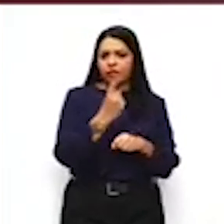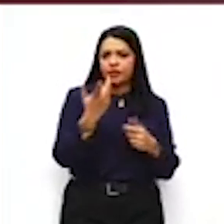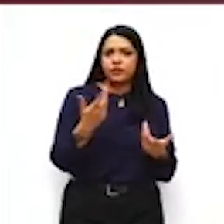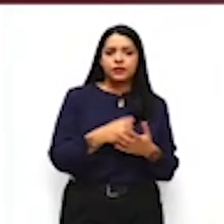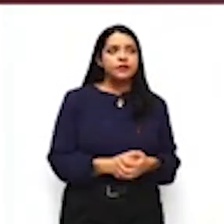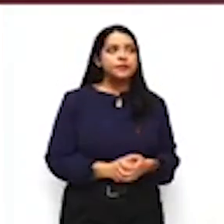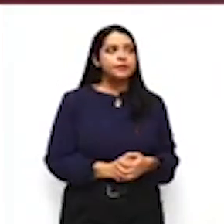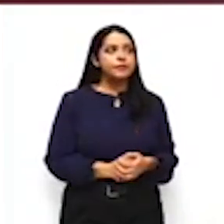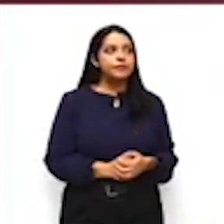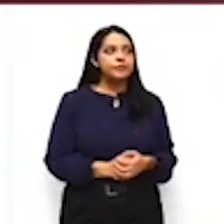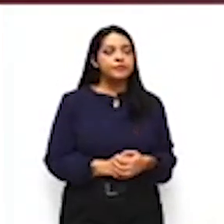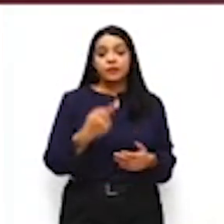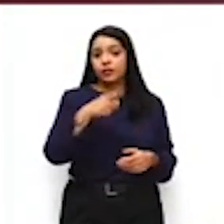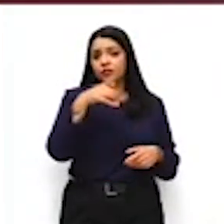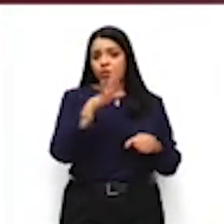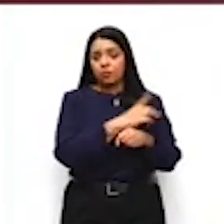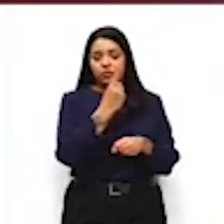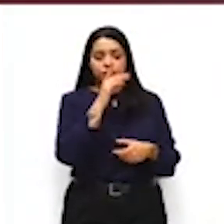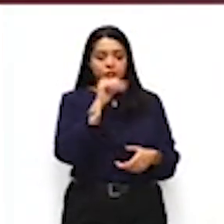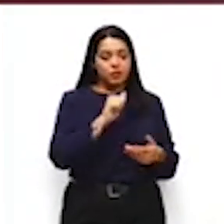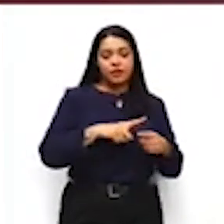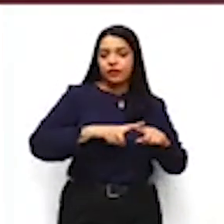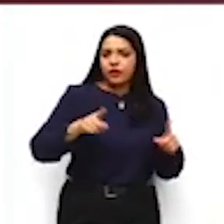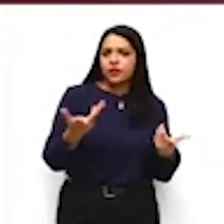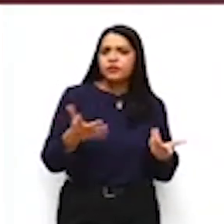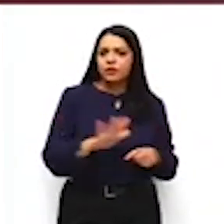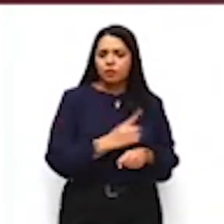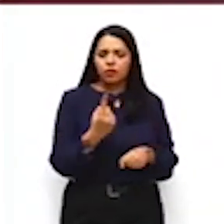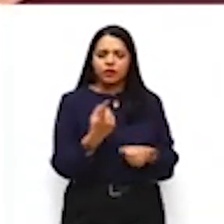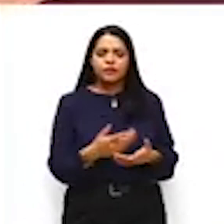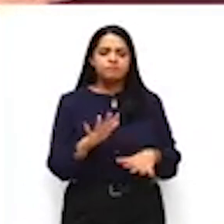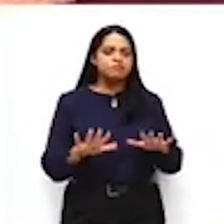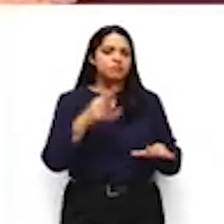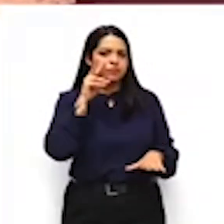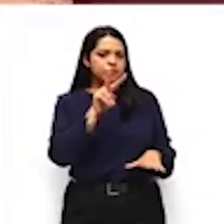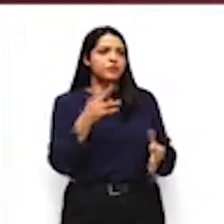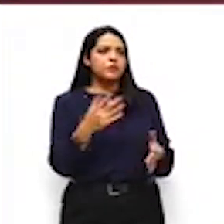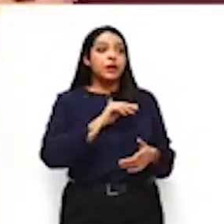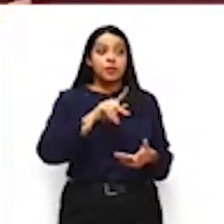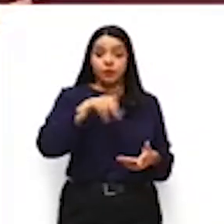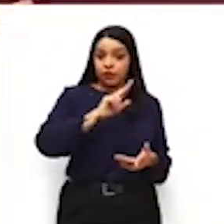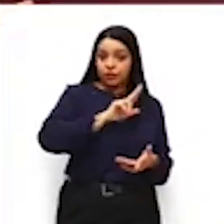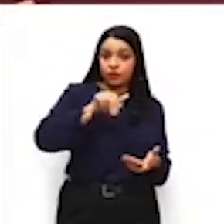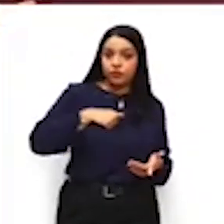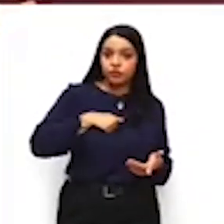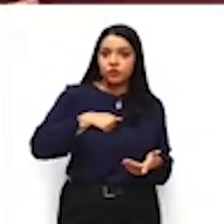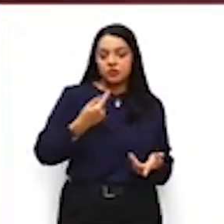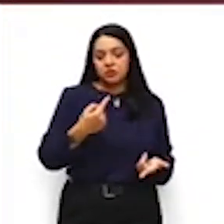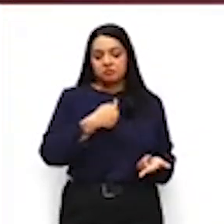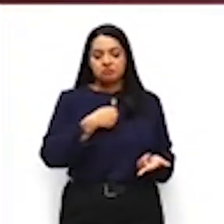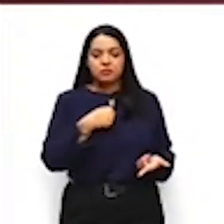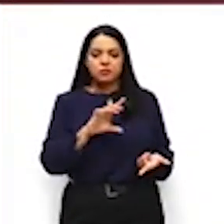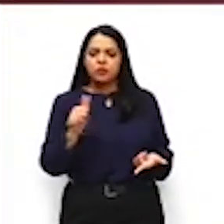les aplica? No, porque no puede haber diferencia. Entonces, si a los otros no les aplicaba,